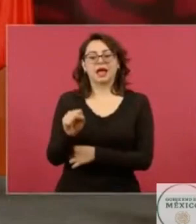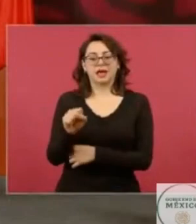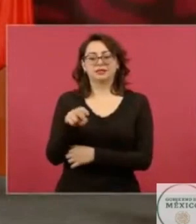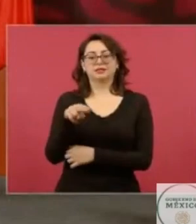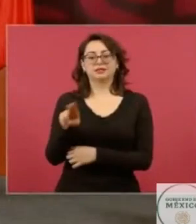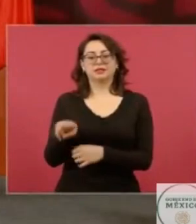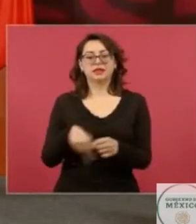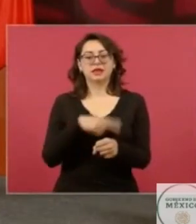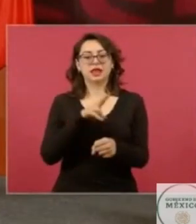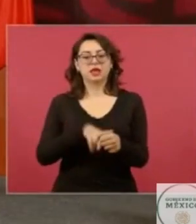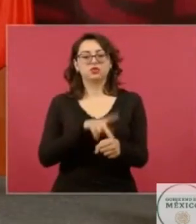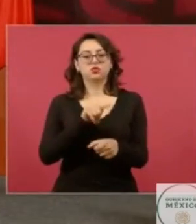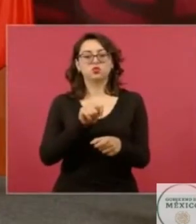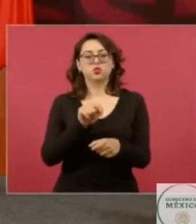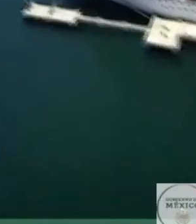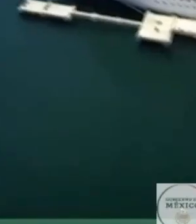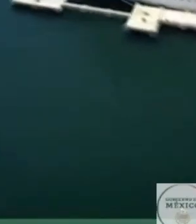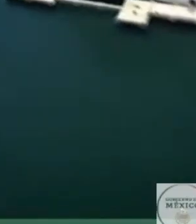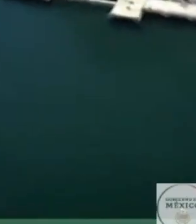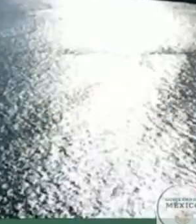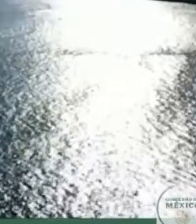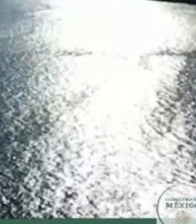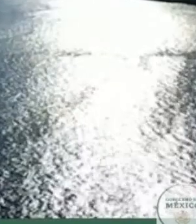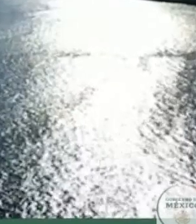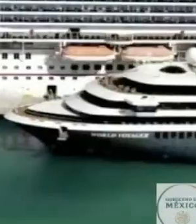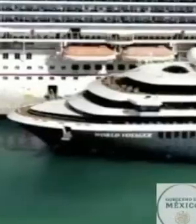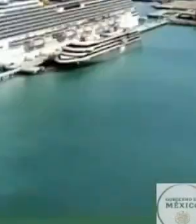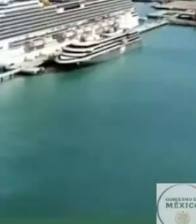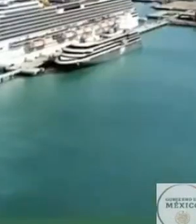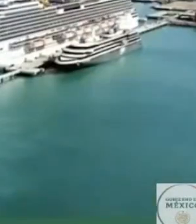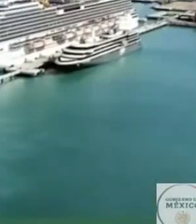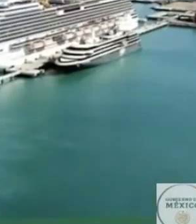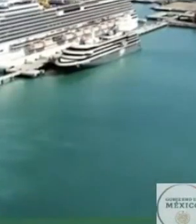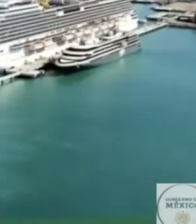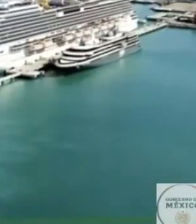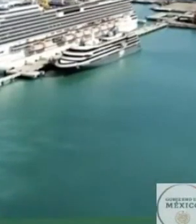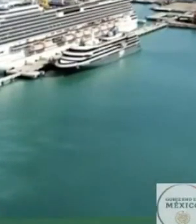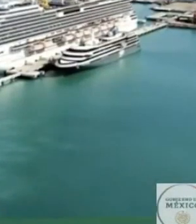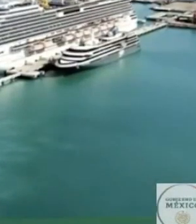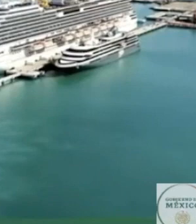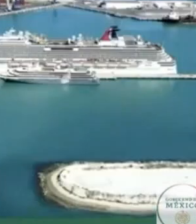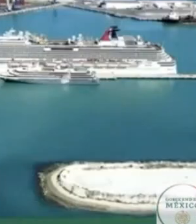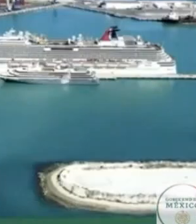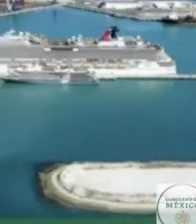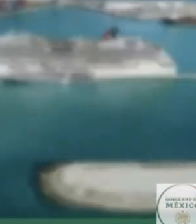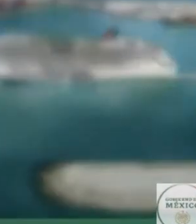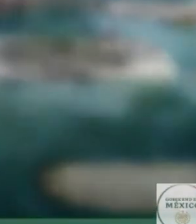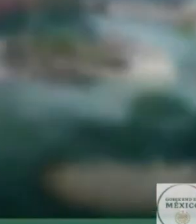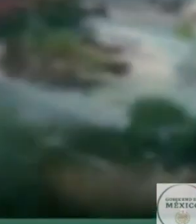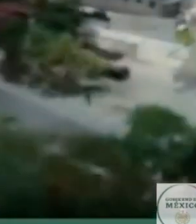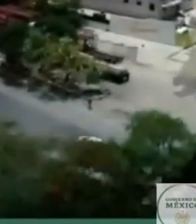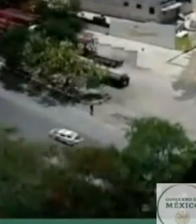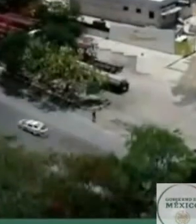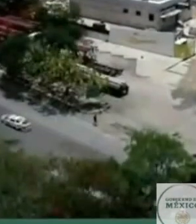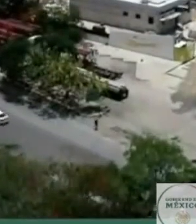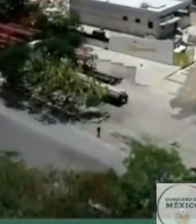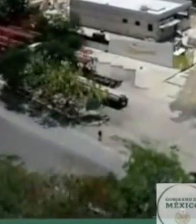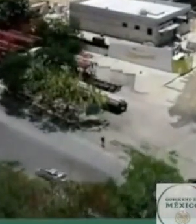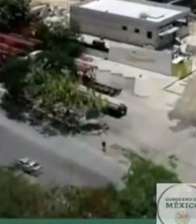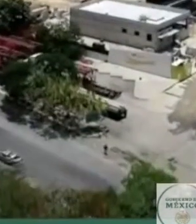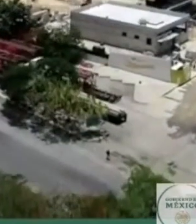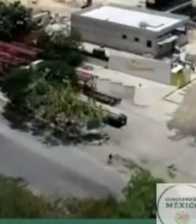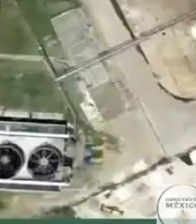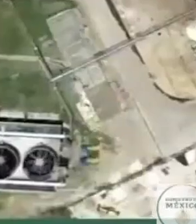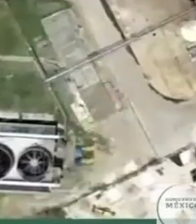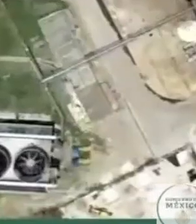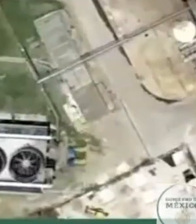gran avance para toda la península. Otro tema importante es tener energía suficiente, con lo cual pues nosotros también estamos muy contentos con